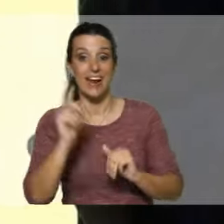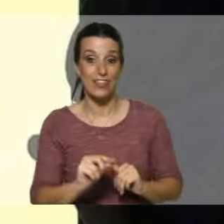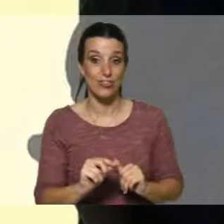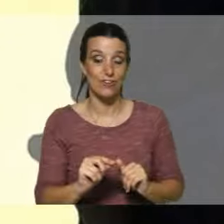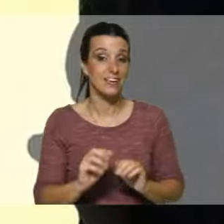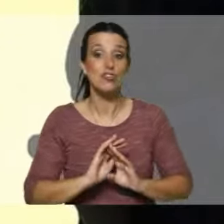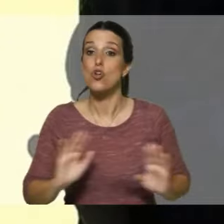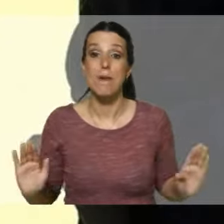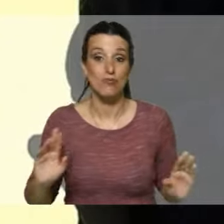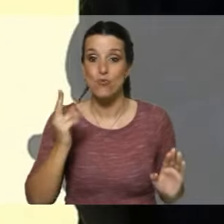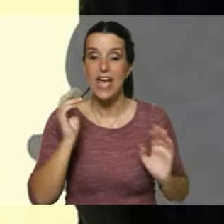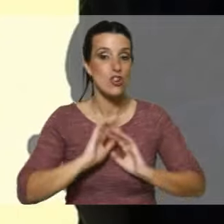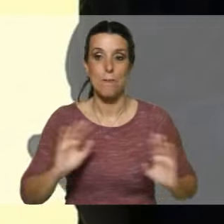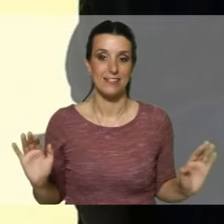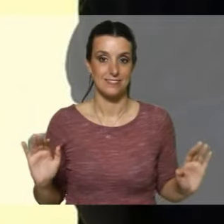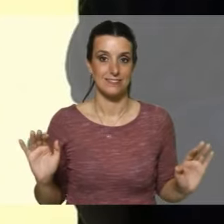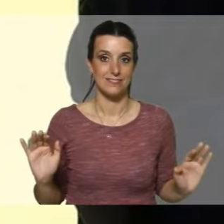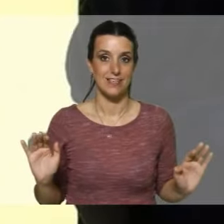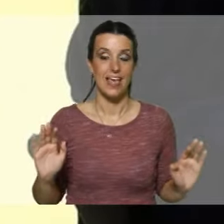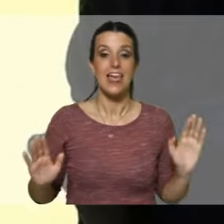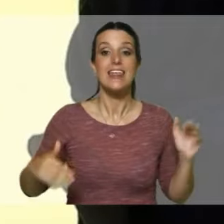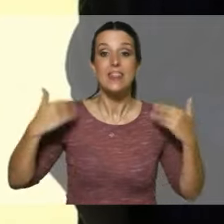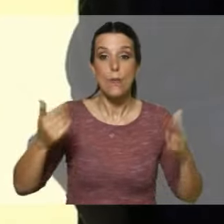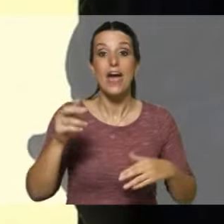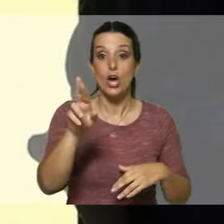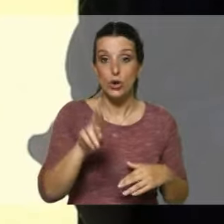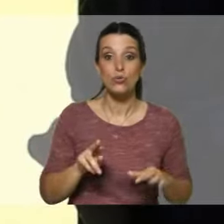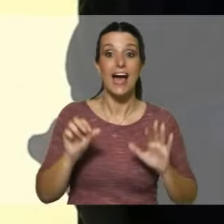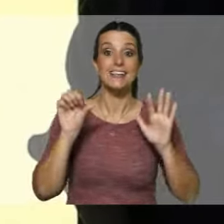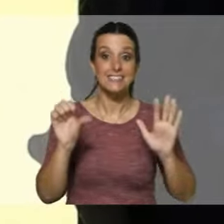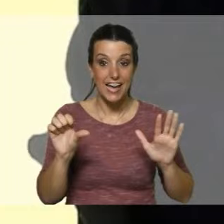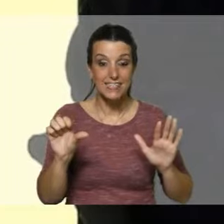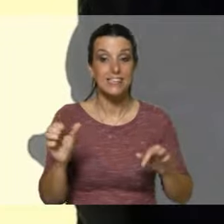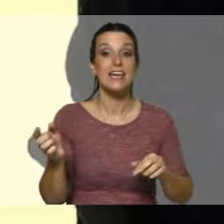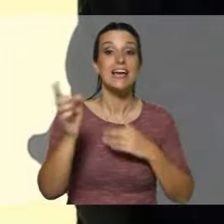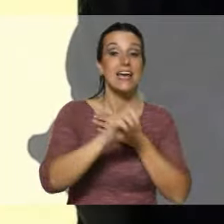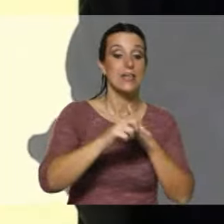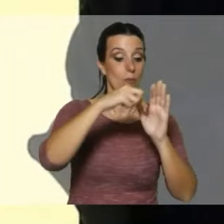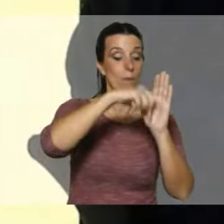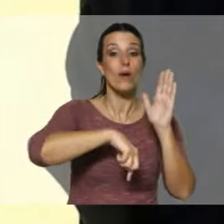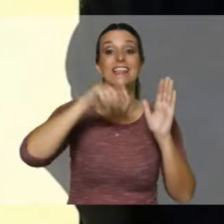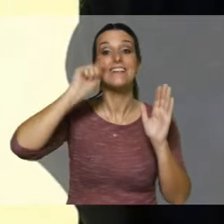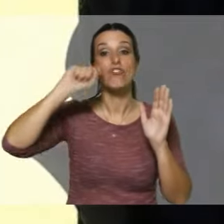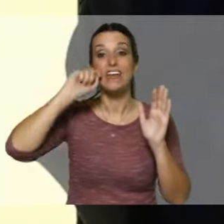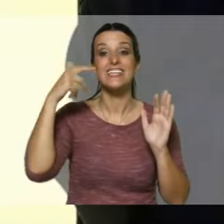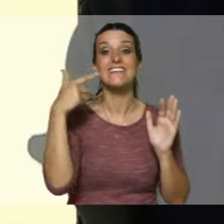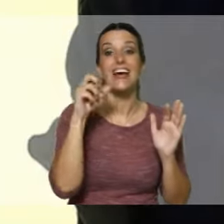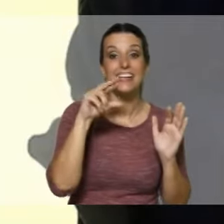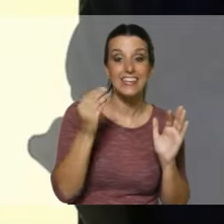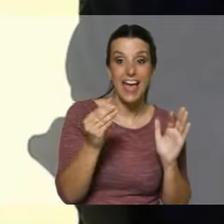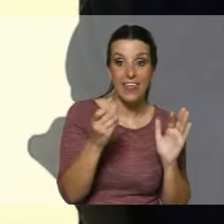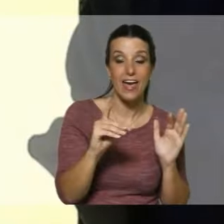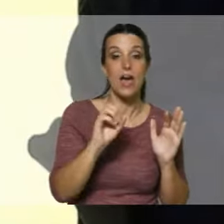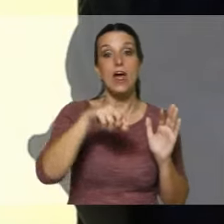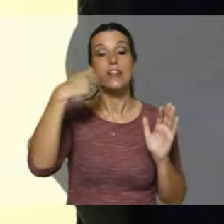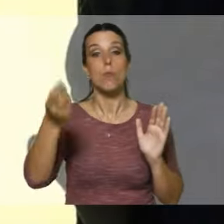no va a pasar más en Uruguay después de la ruta se después del puente Seat charqueada después